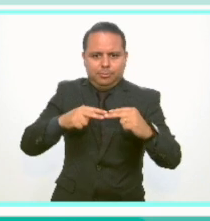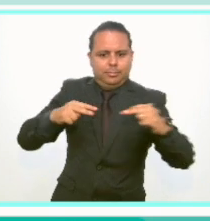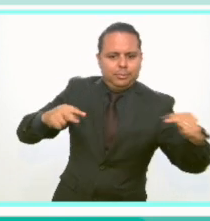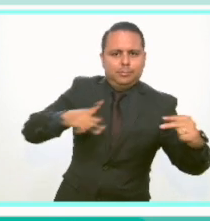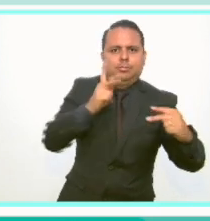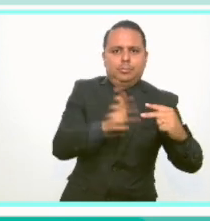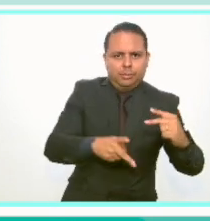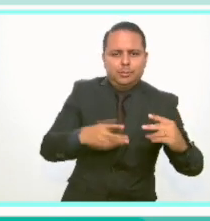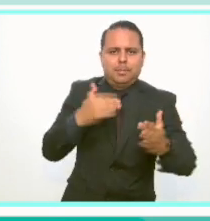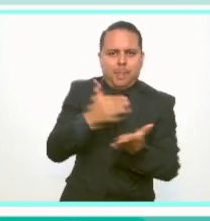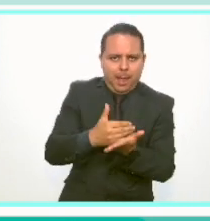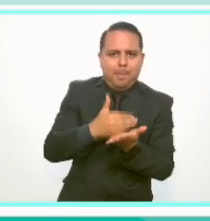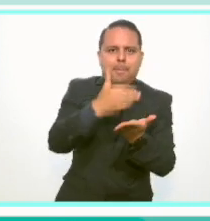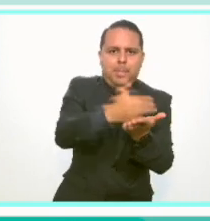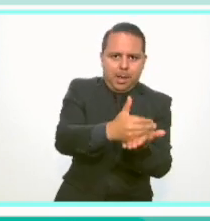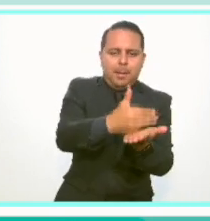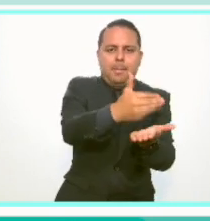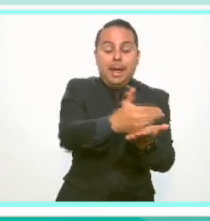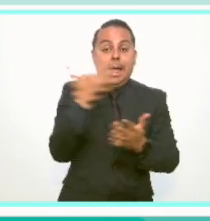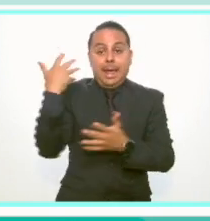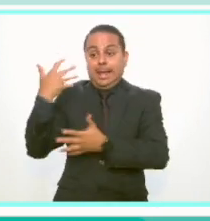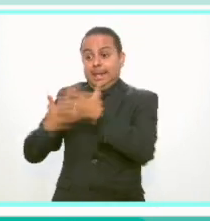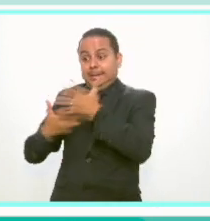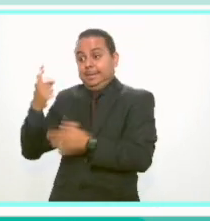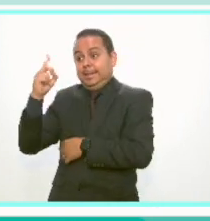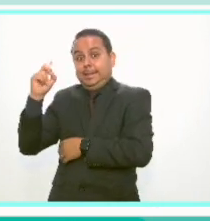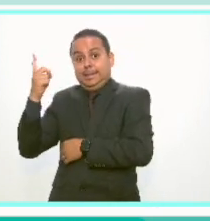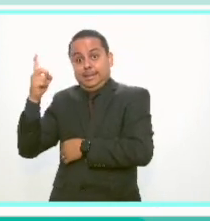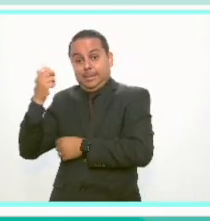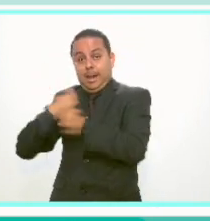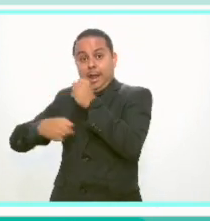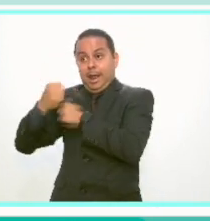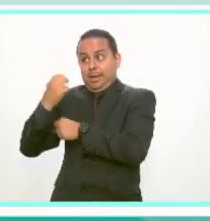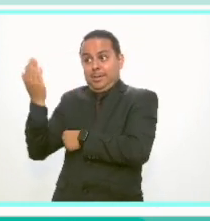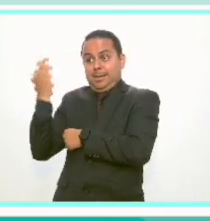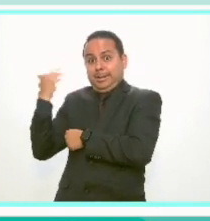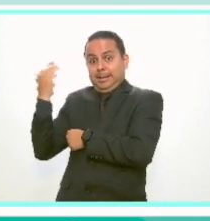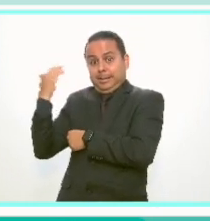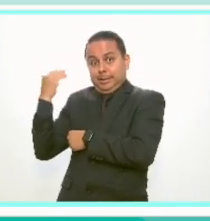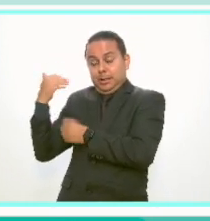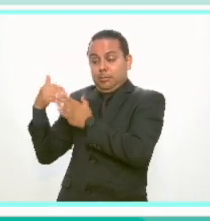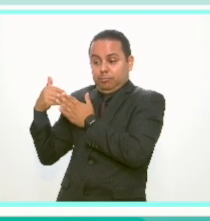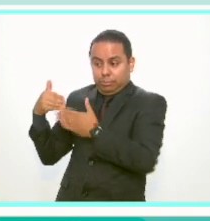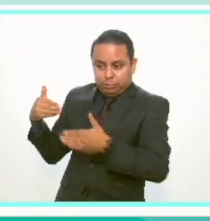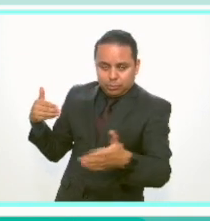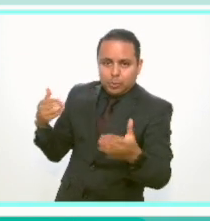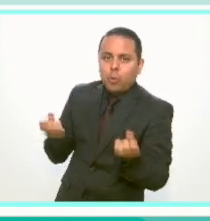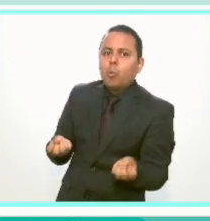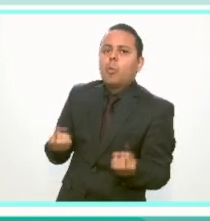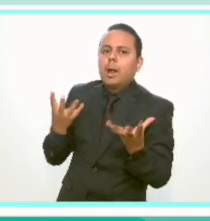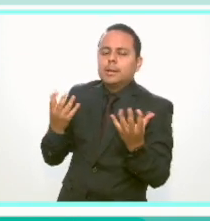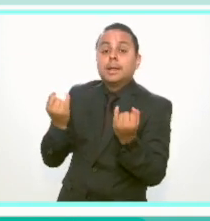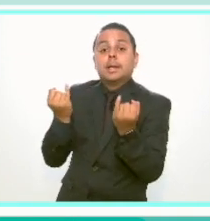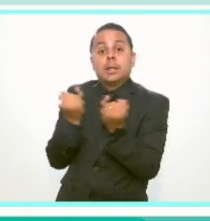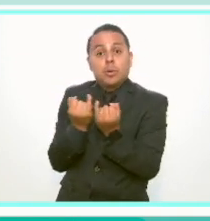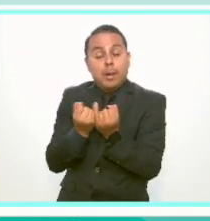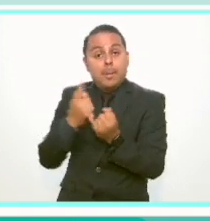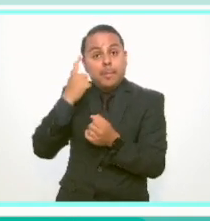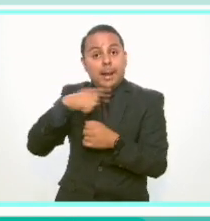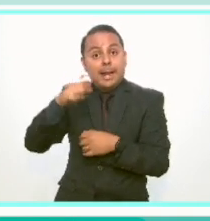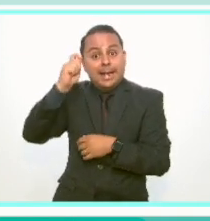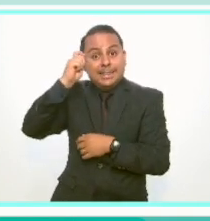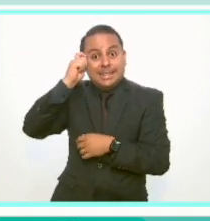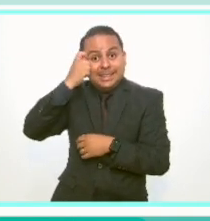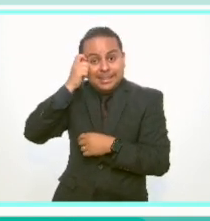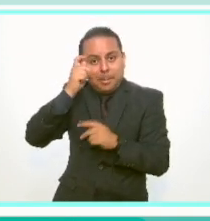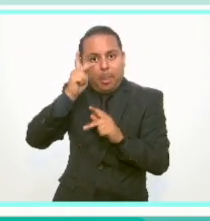Tren Maya desde el 15 de diciembre del año pasado a la fecha. Número dos, ¿cuántas interrupciones del servicio